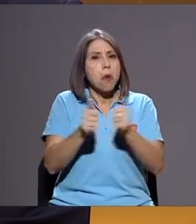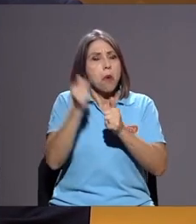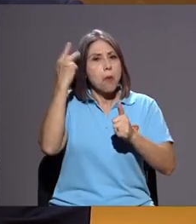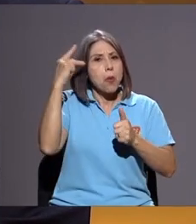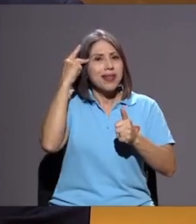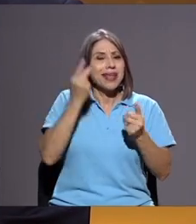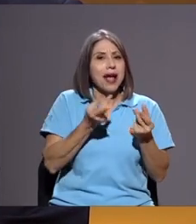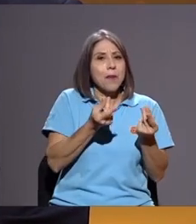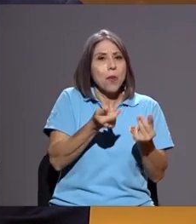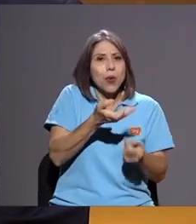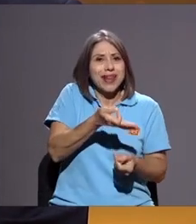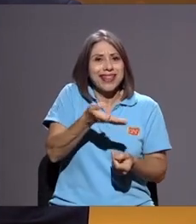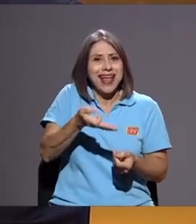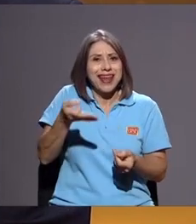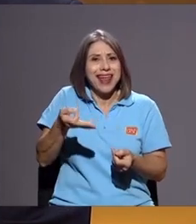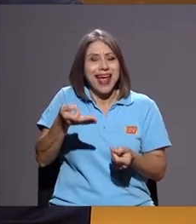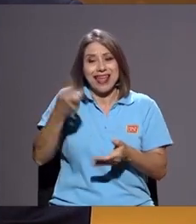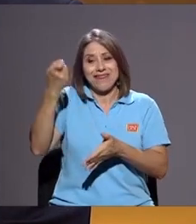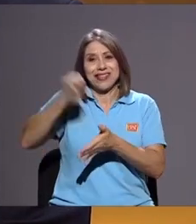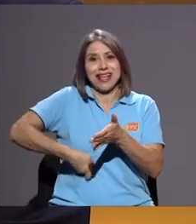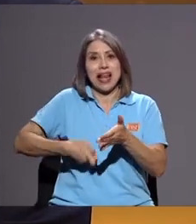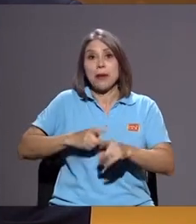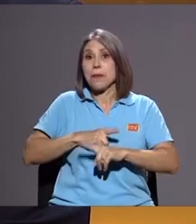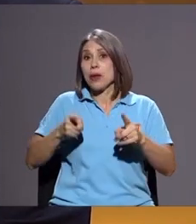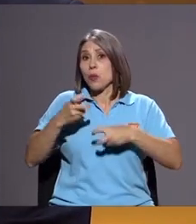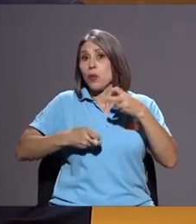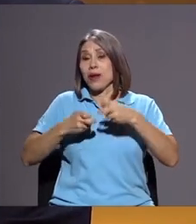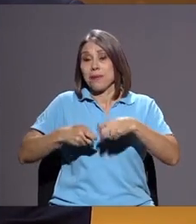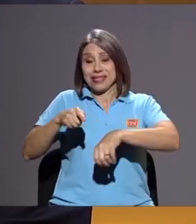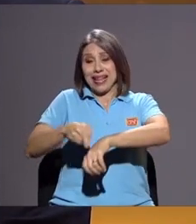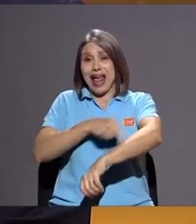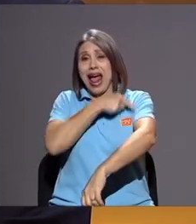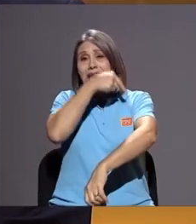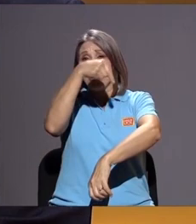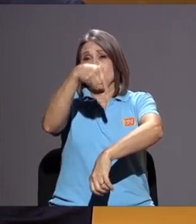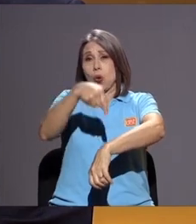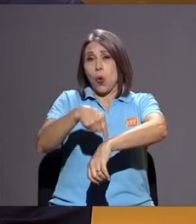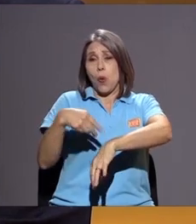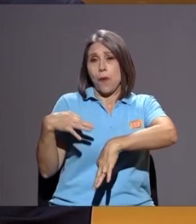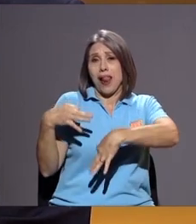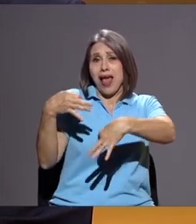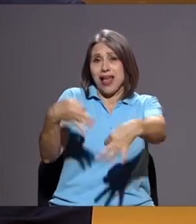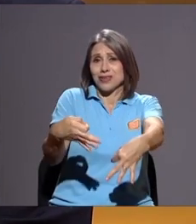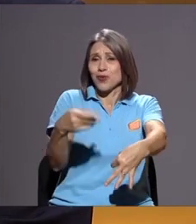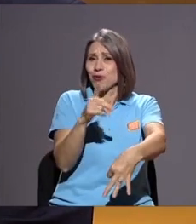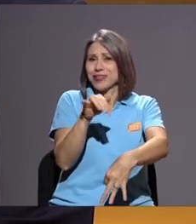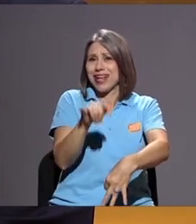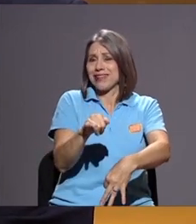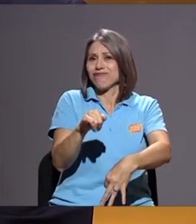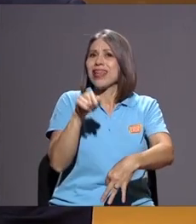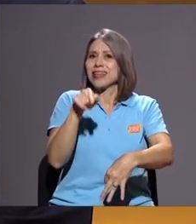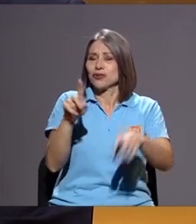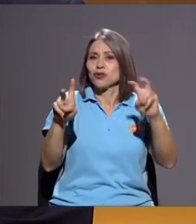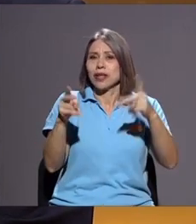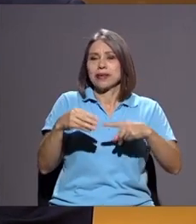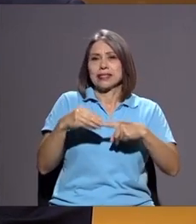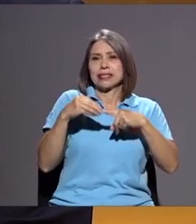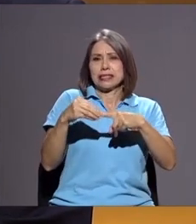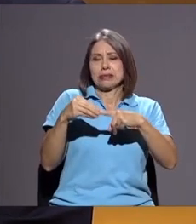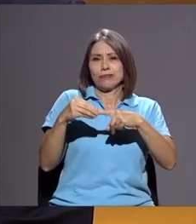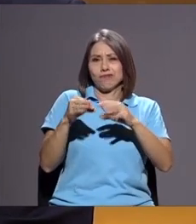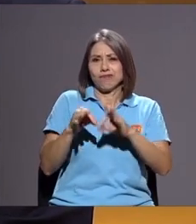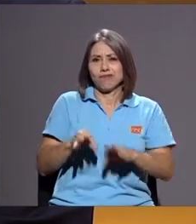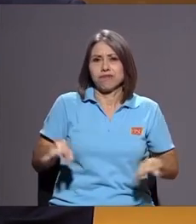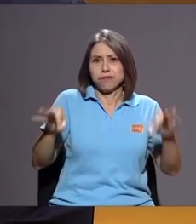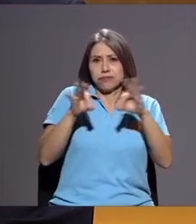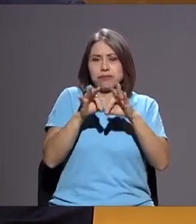política fiscal con los problemas de largo plazo no es ahí los problemas de largo plazo temas estructurales y entonces costa